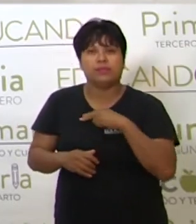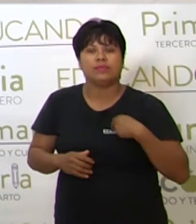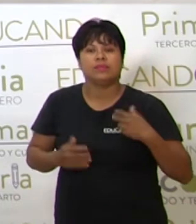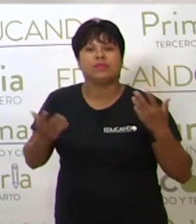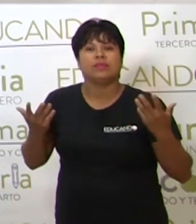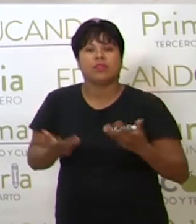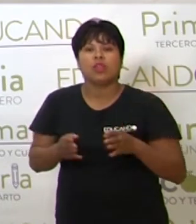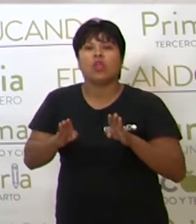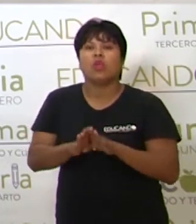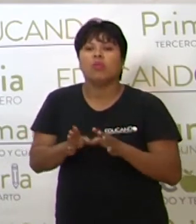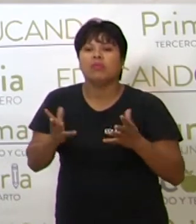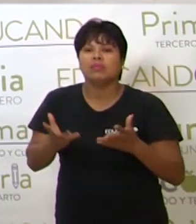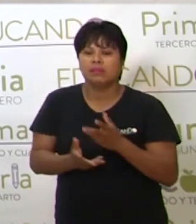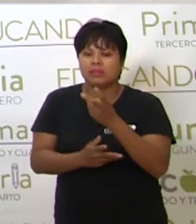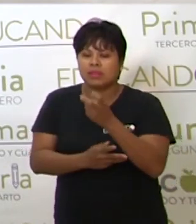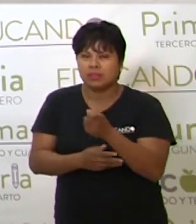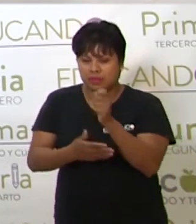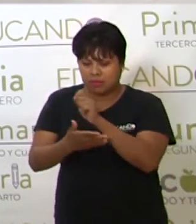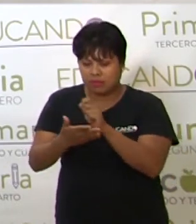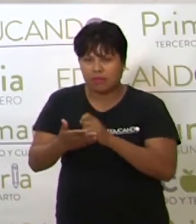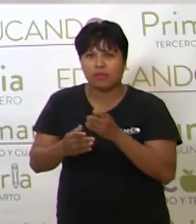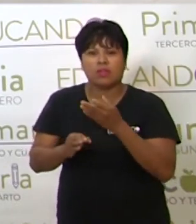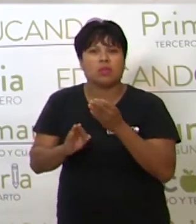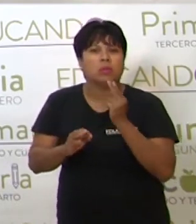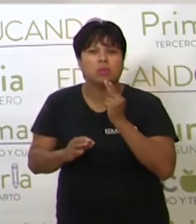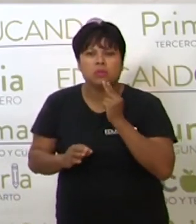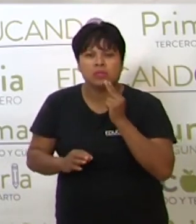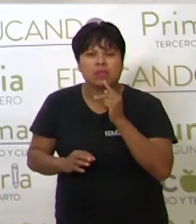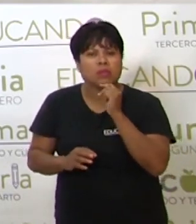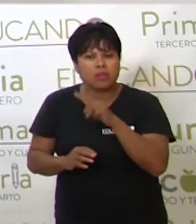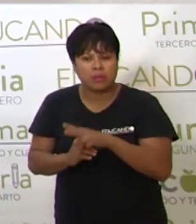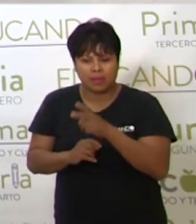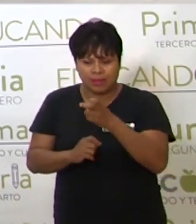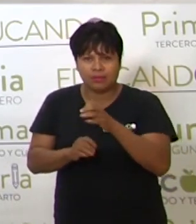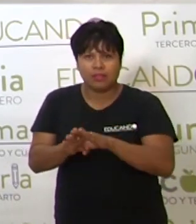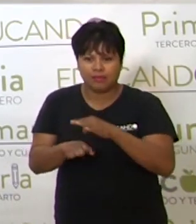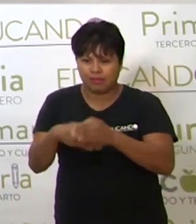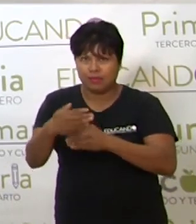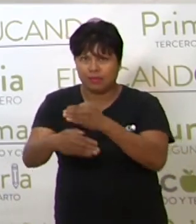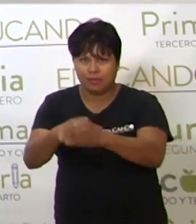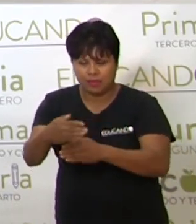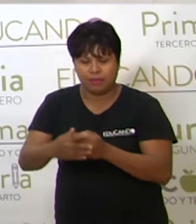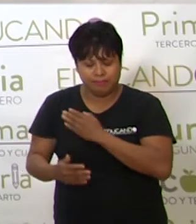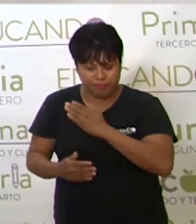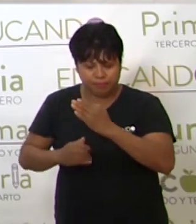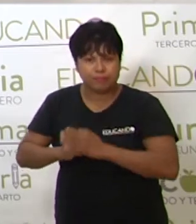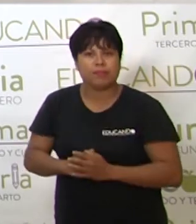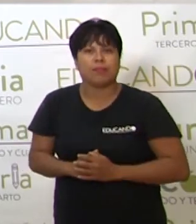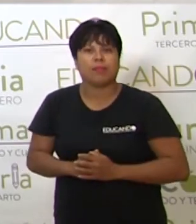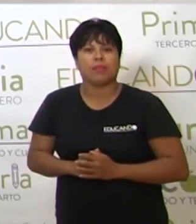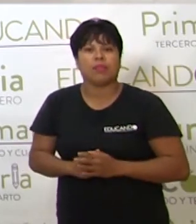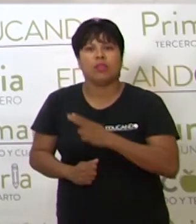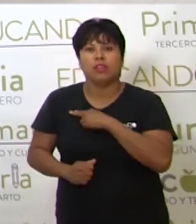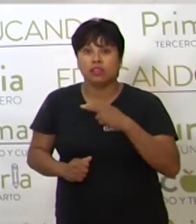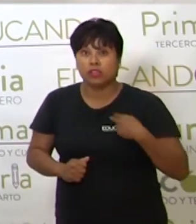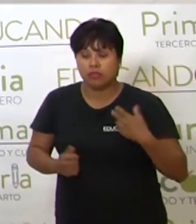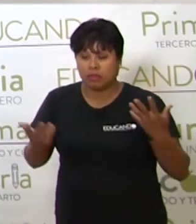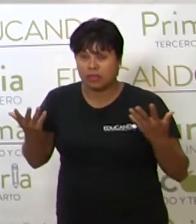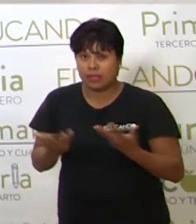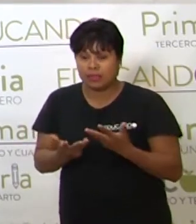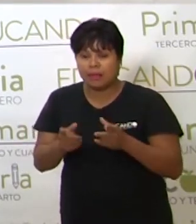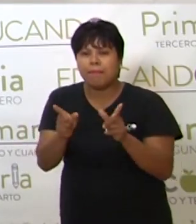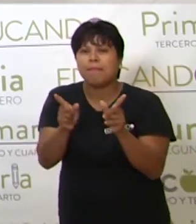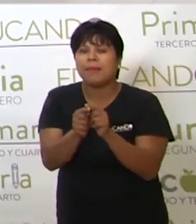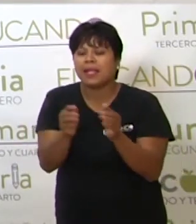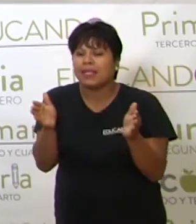cómo se hace ese algoritmo utilizando también este este procedimiento bueno vamos a representarlo de manera